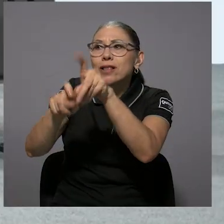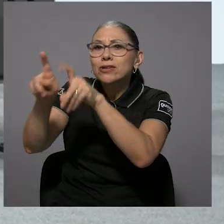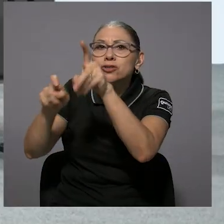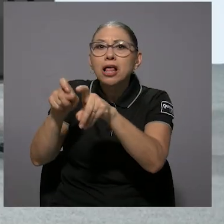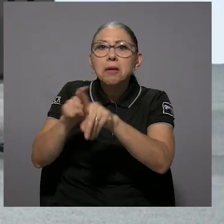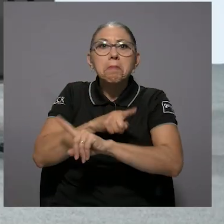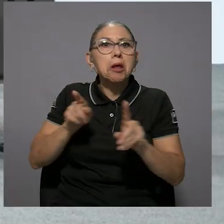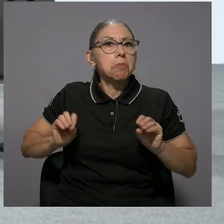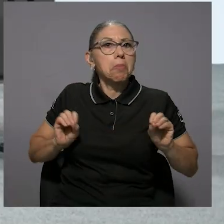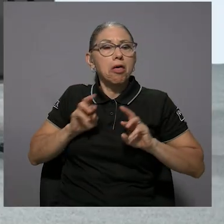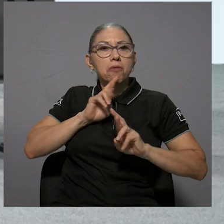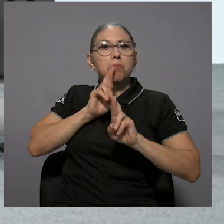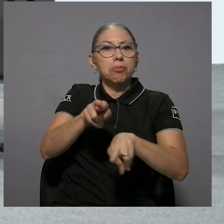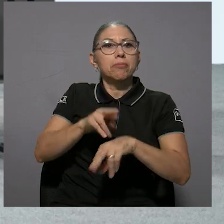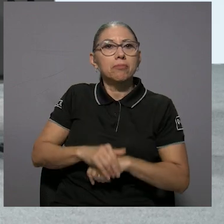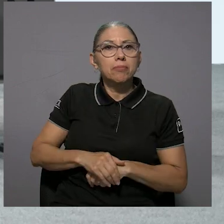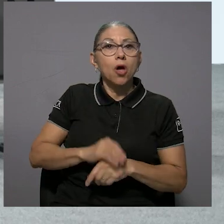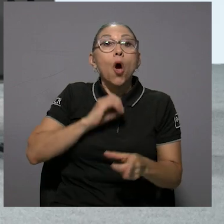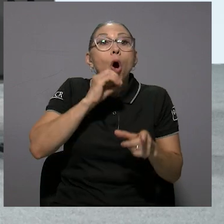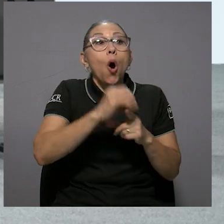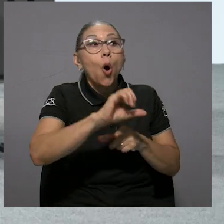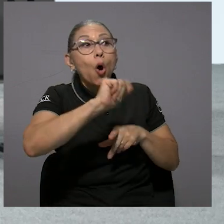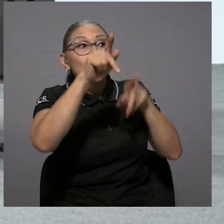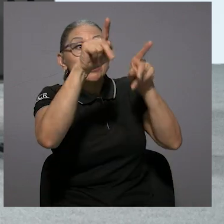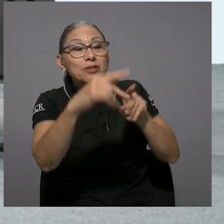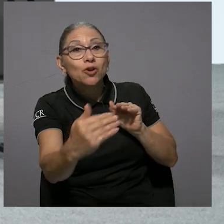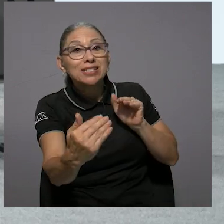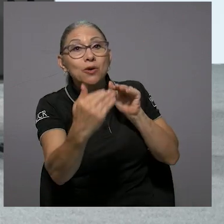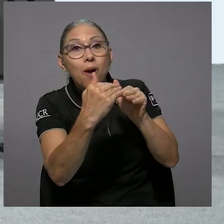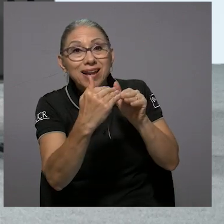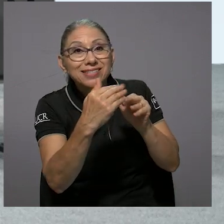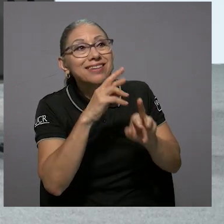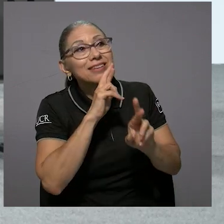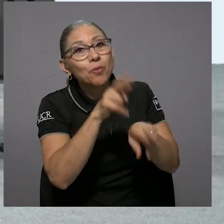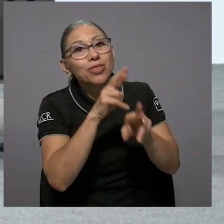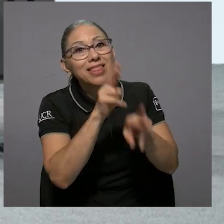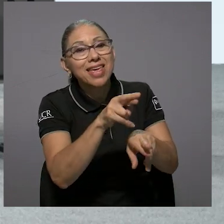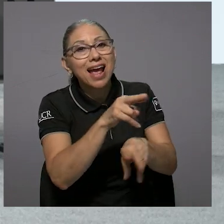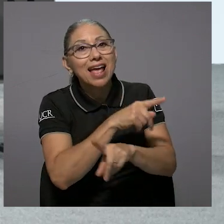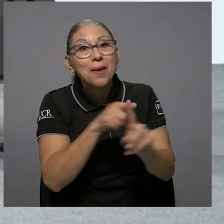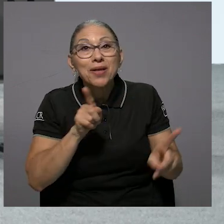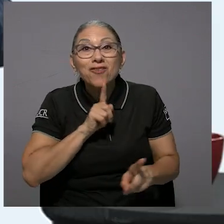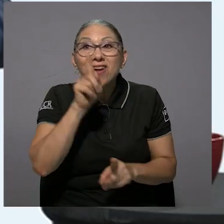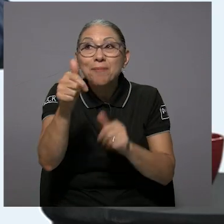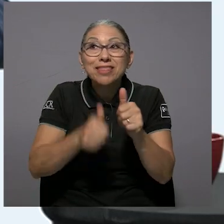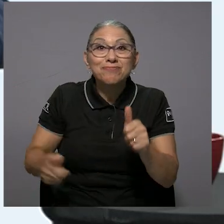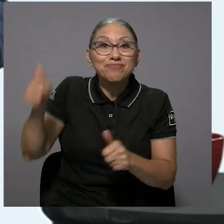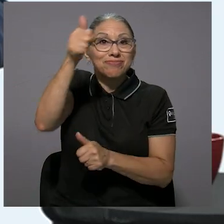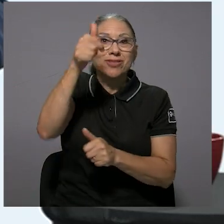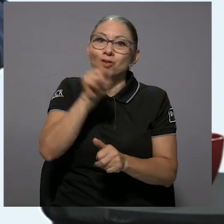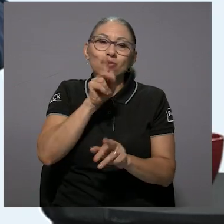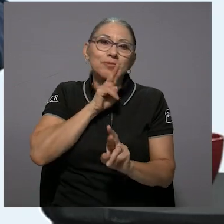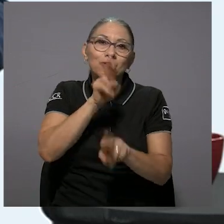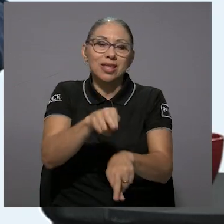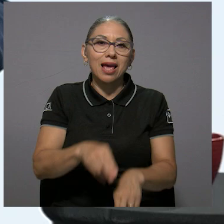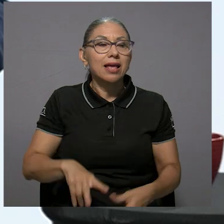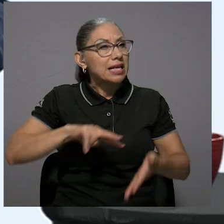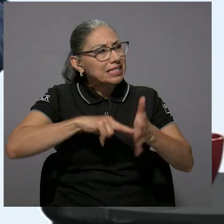respondidas, o eran respondidas por sus pares, donde daba entonces un espacio a la desinformación. O sea, la conferencia de prensa era muy